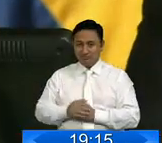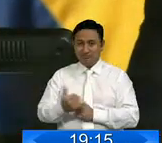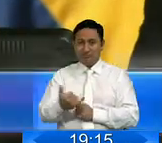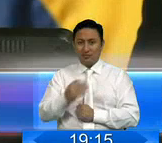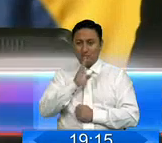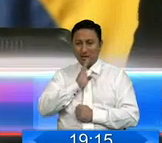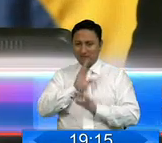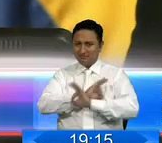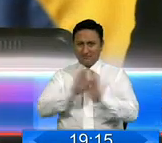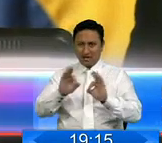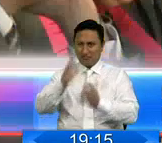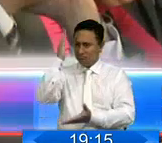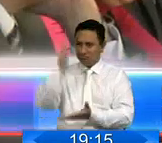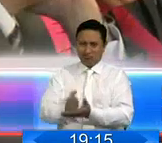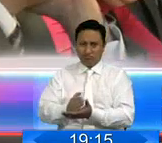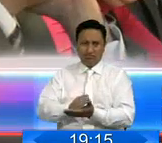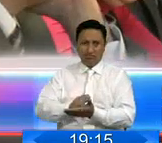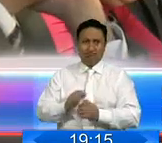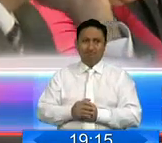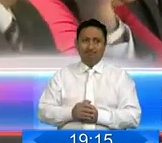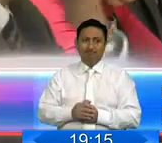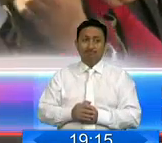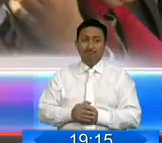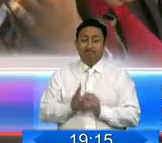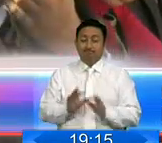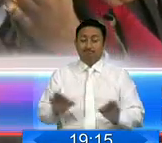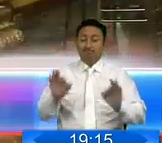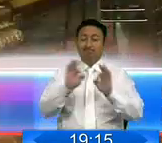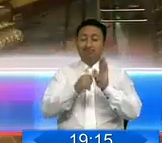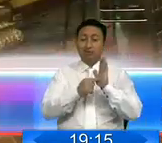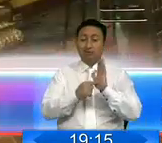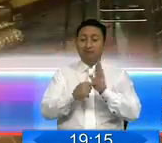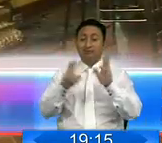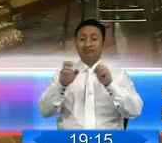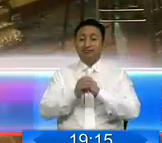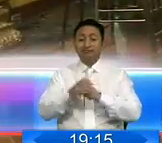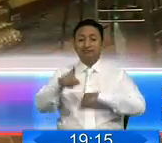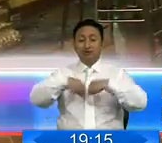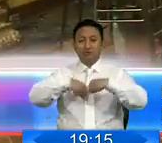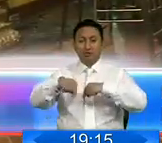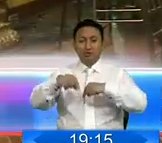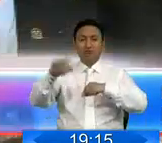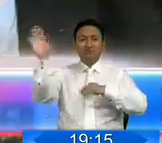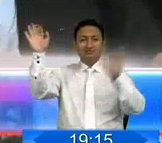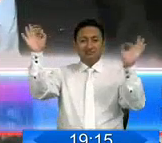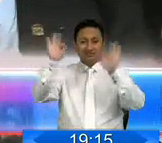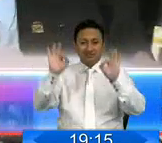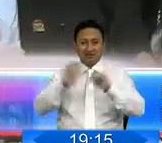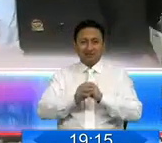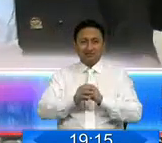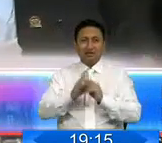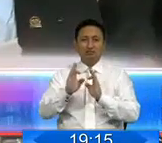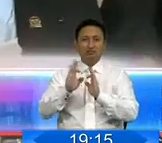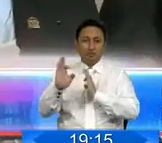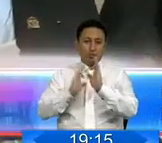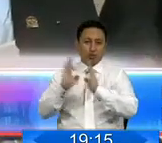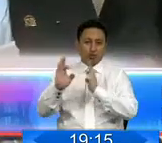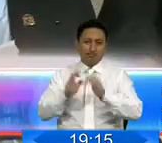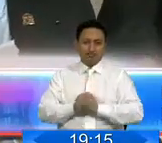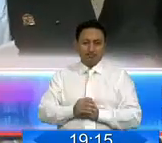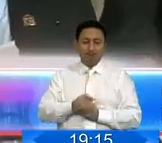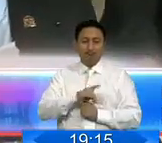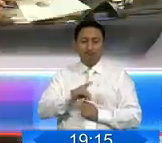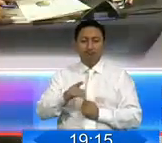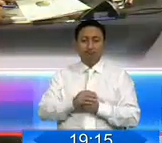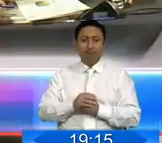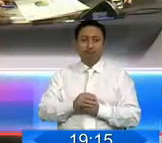con cualquier forma de crimen. Destacó la cooperación en materia de energía, transporte y telecomunicaciones, resaltando además los avances en la exploración